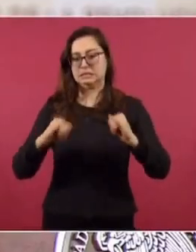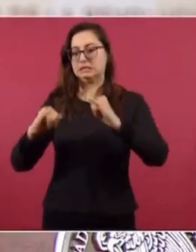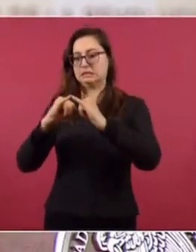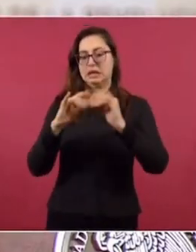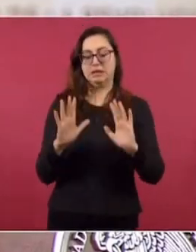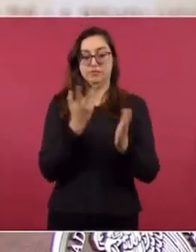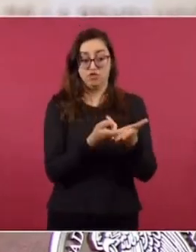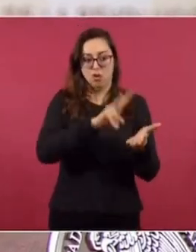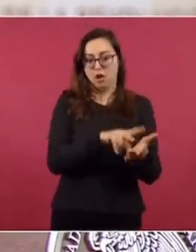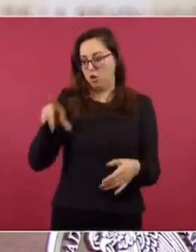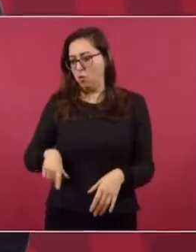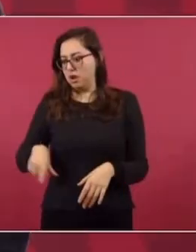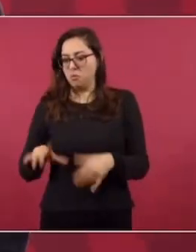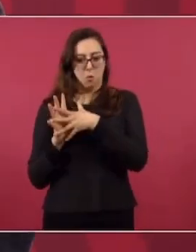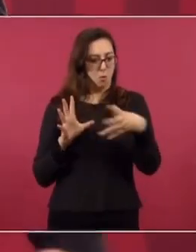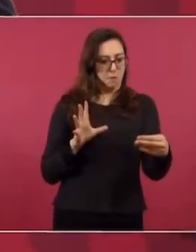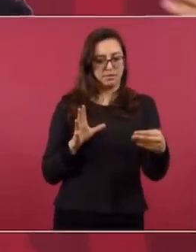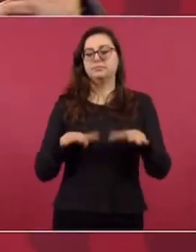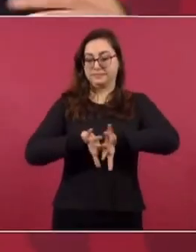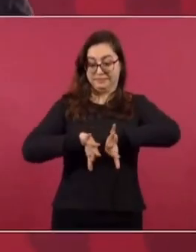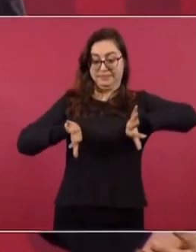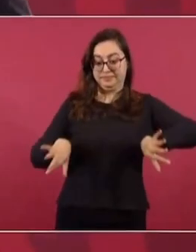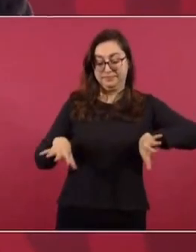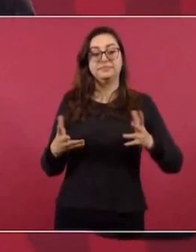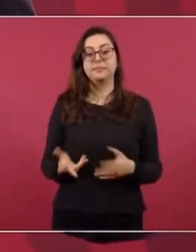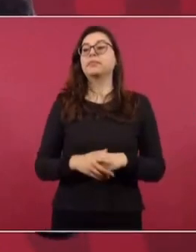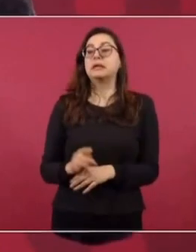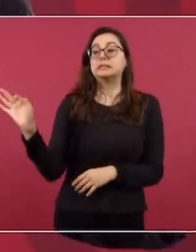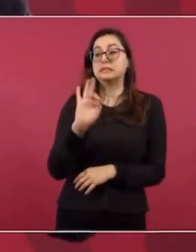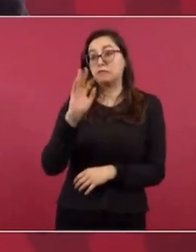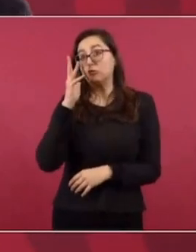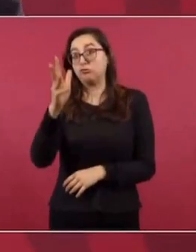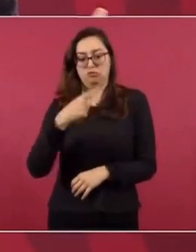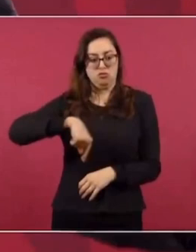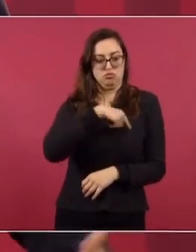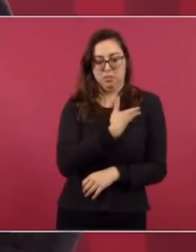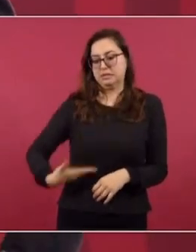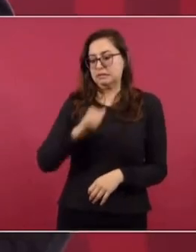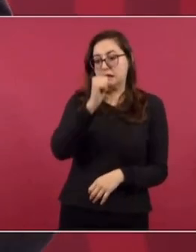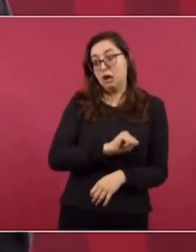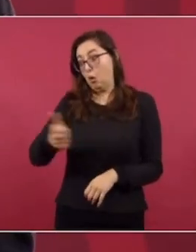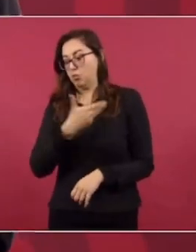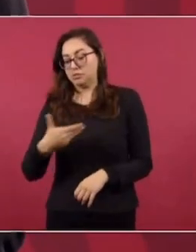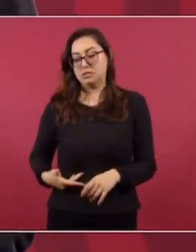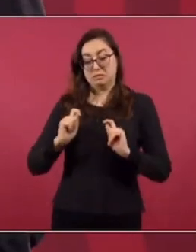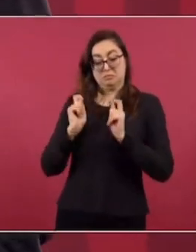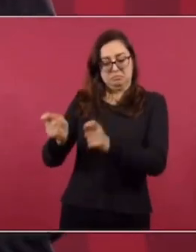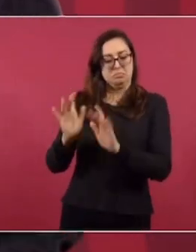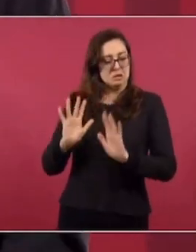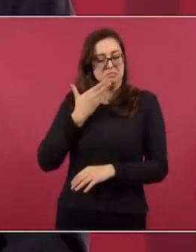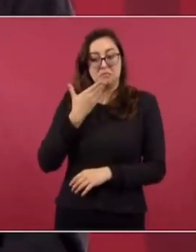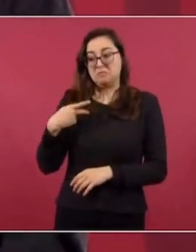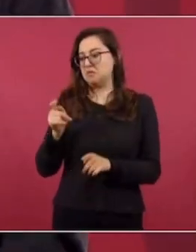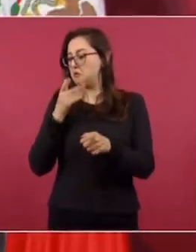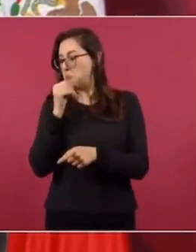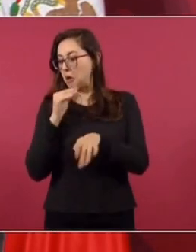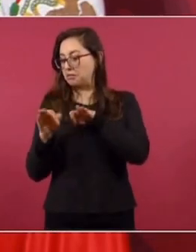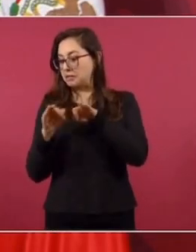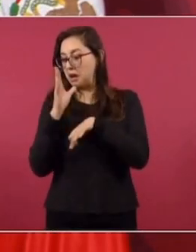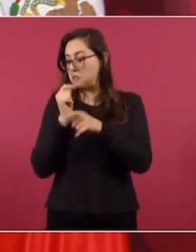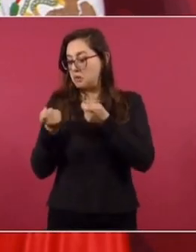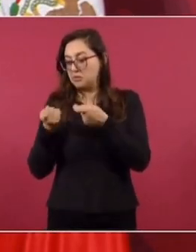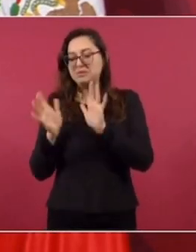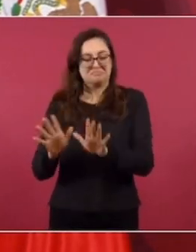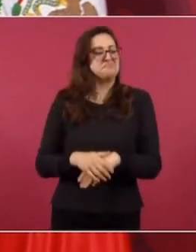de los saqueadores, no pudiese hacer nada, estuviese atado. Nada más que el pueblo de México